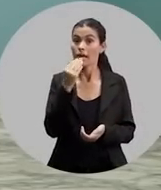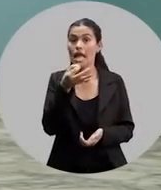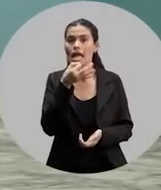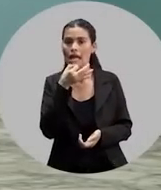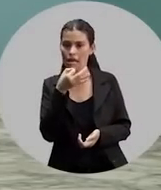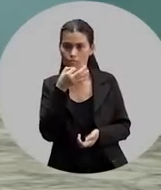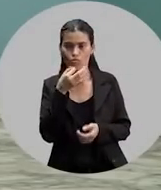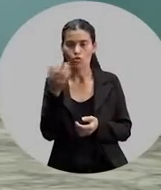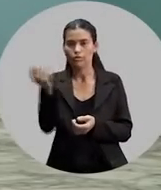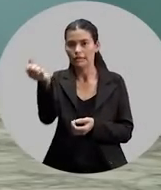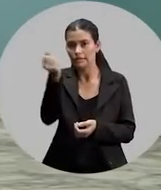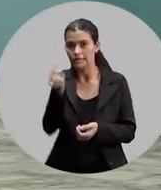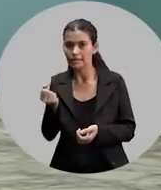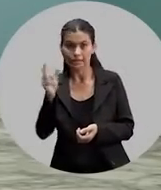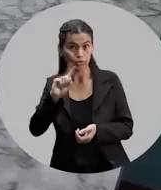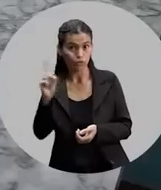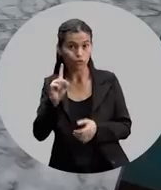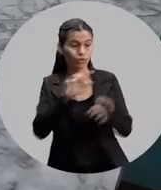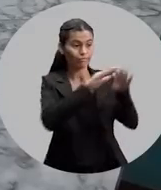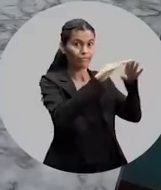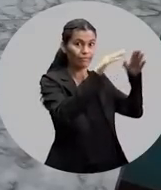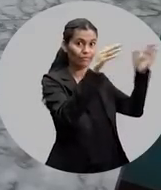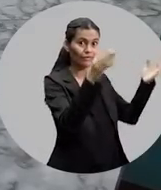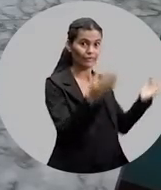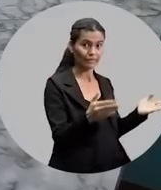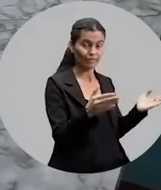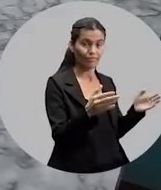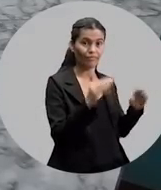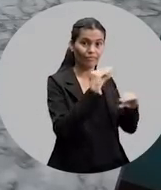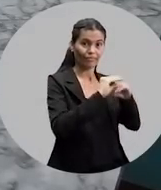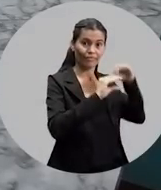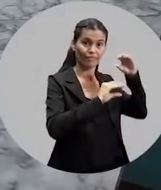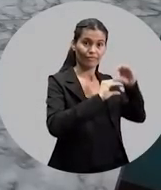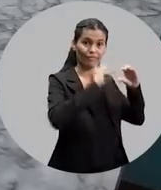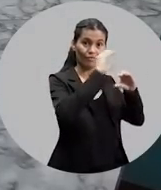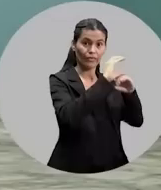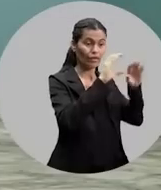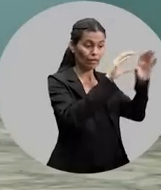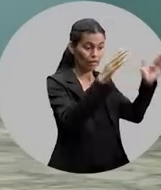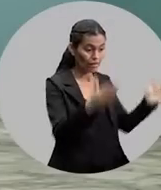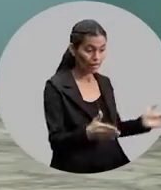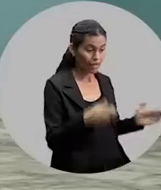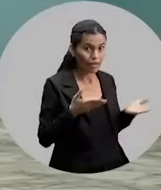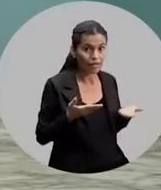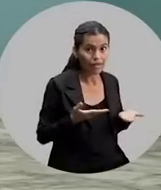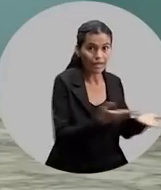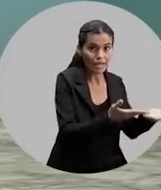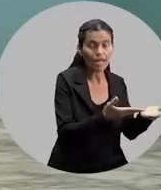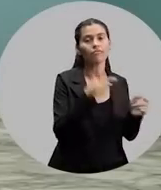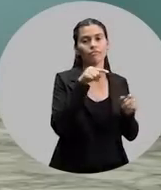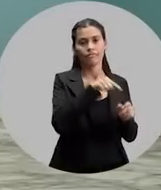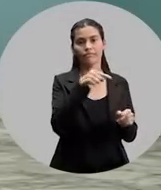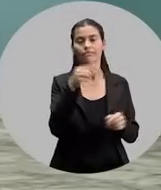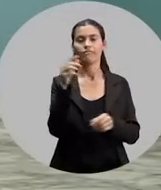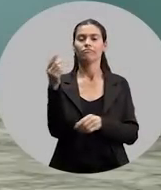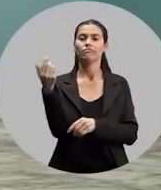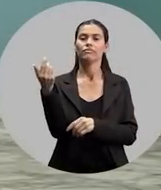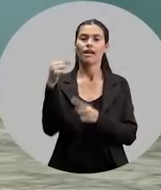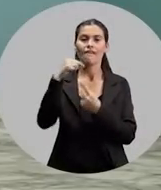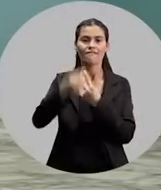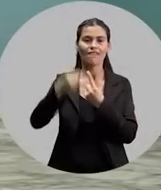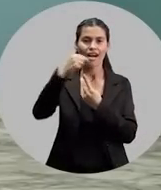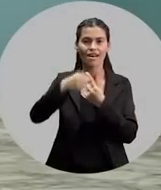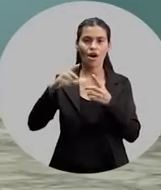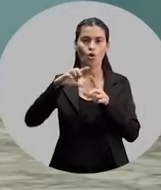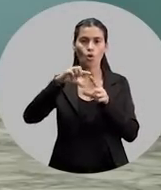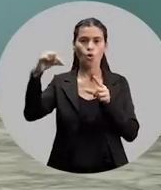caso que vas a hacer en tatacuá, ahí sí le pones la hoja de banana debajo de cada